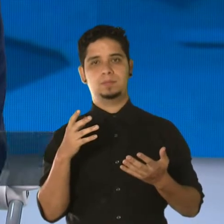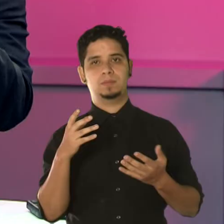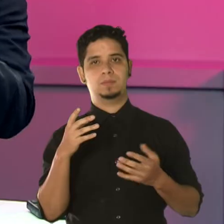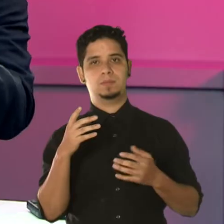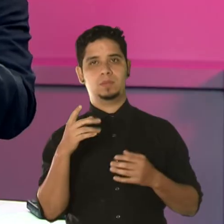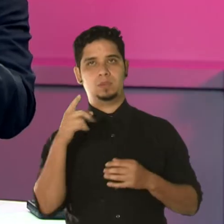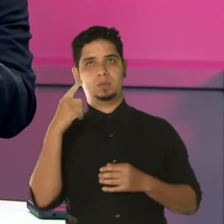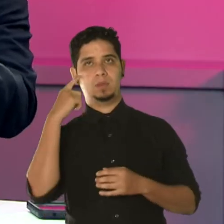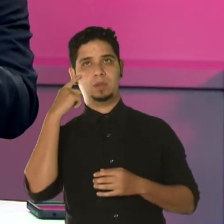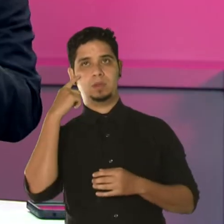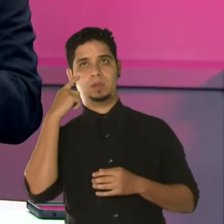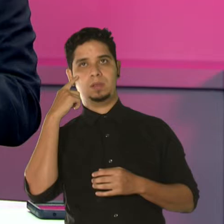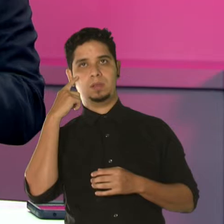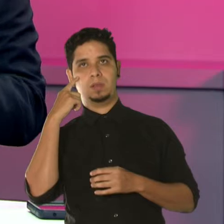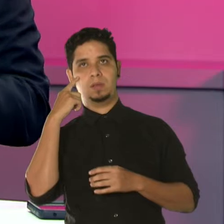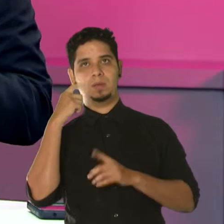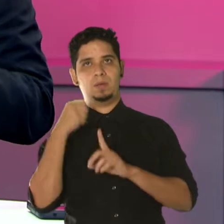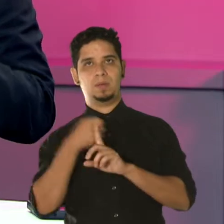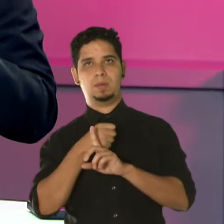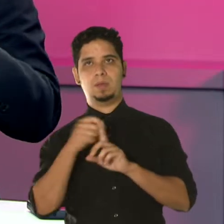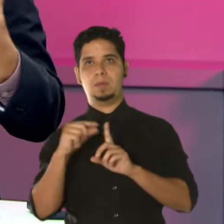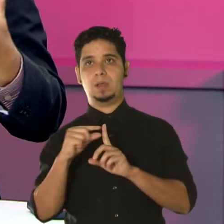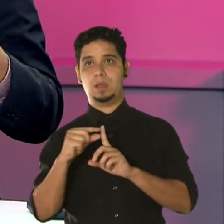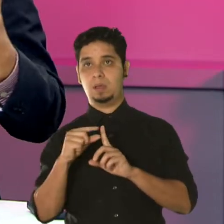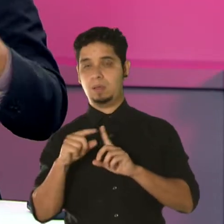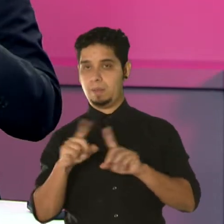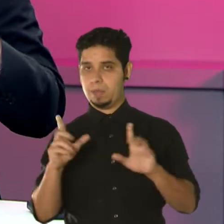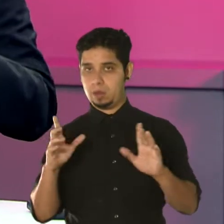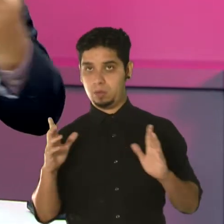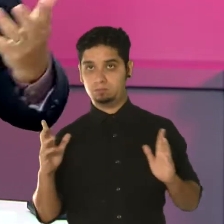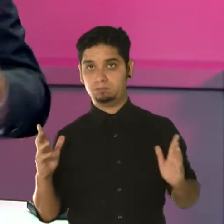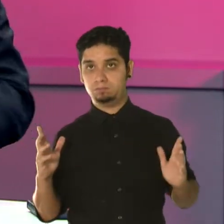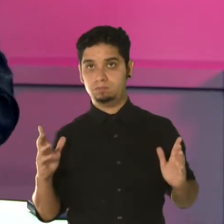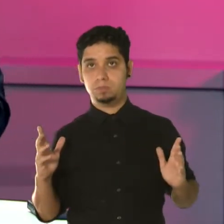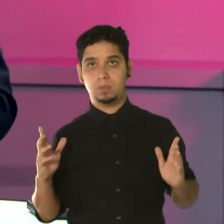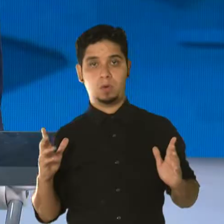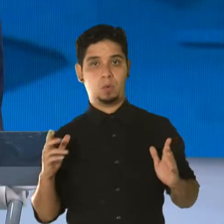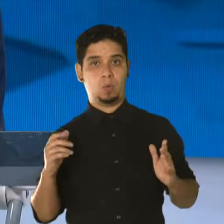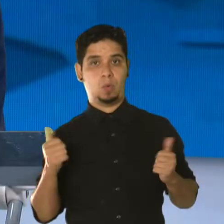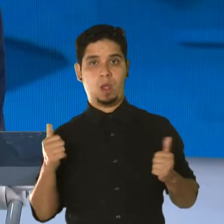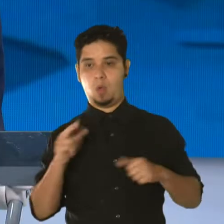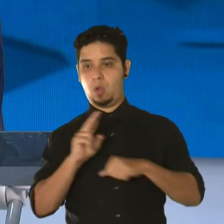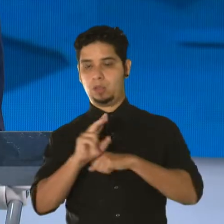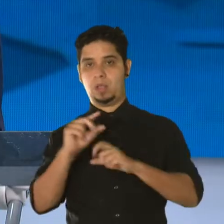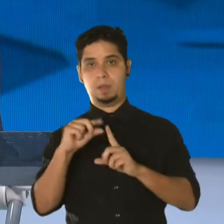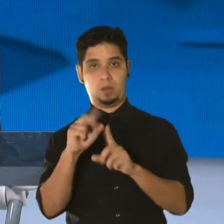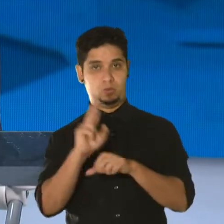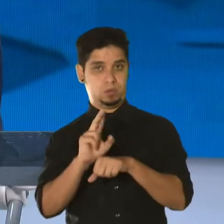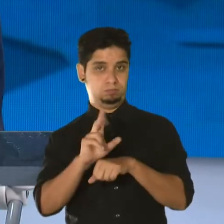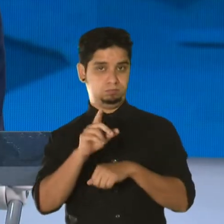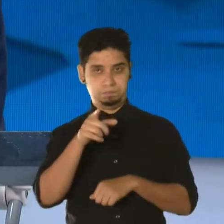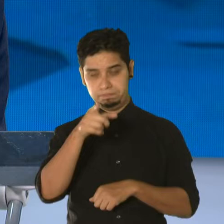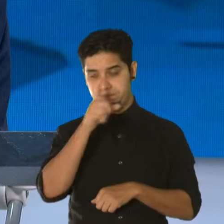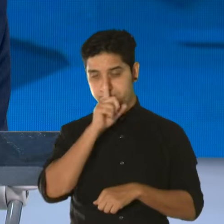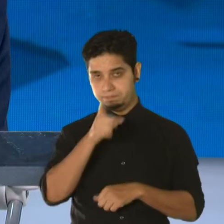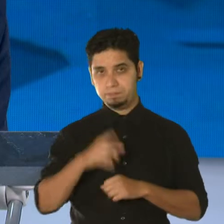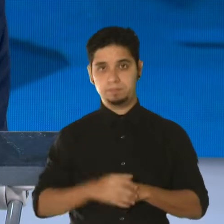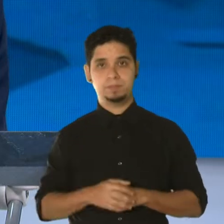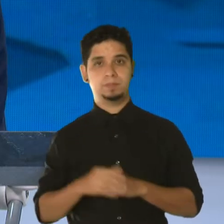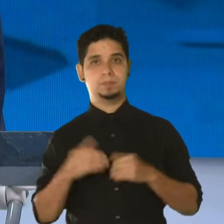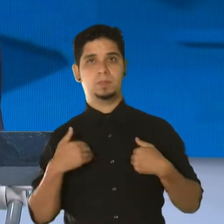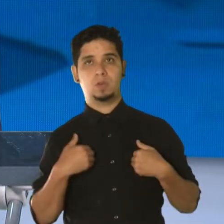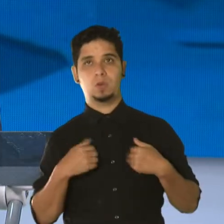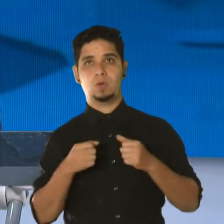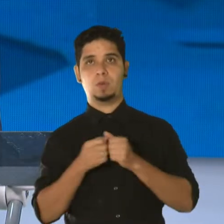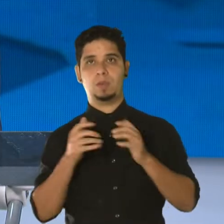se abusaba de la palabra, pero yo creo que ¿qué otra palabra? ¿Qué otra palabra, no? Y tengo un compañero